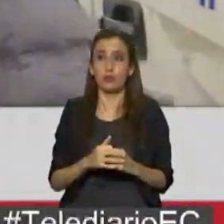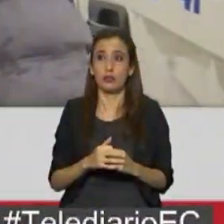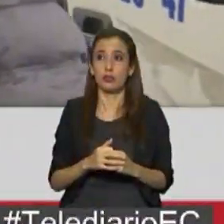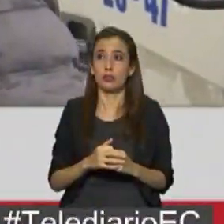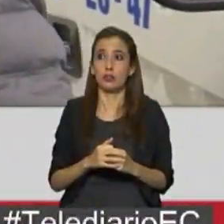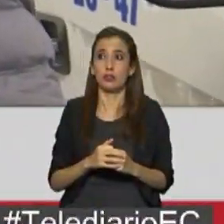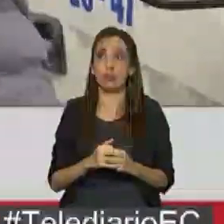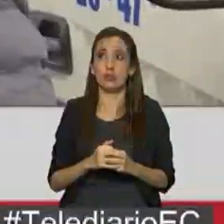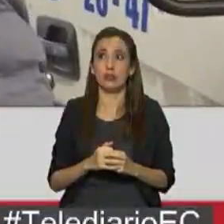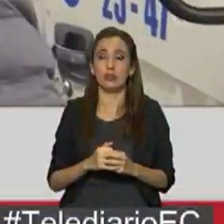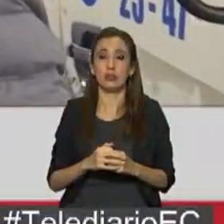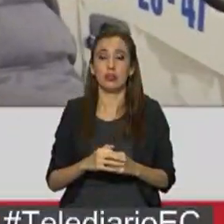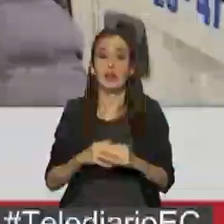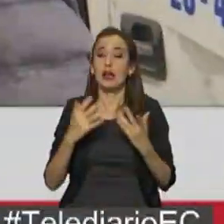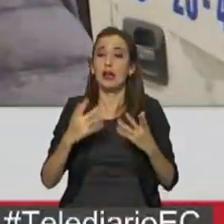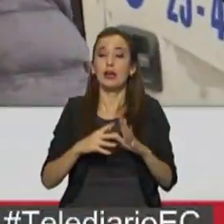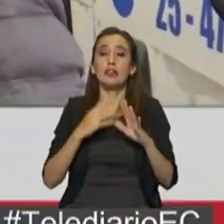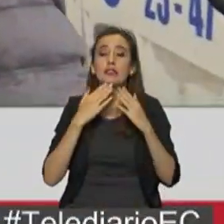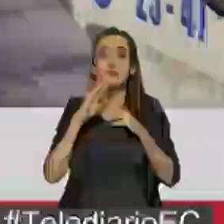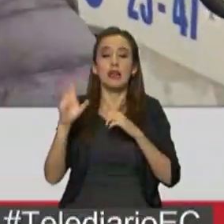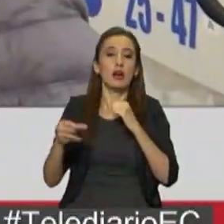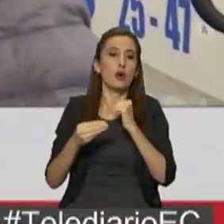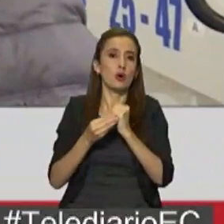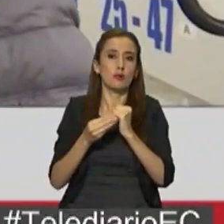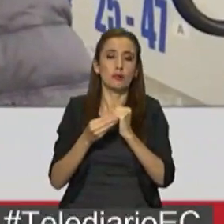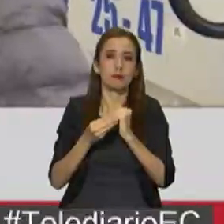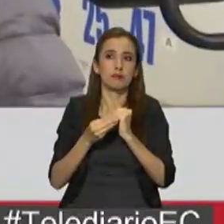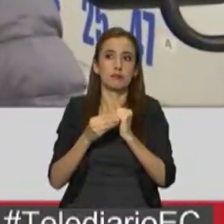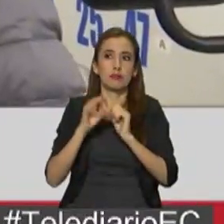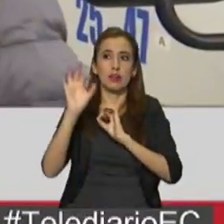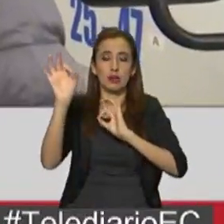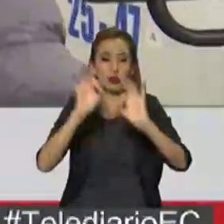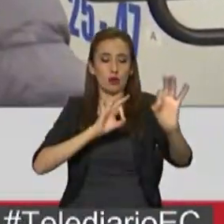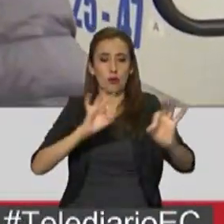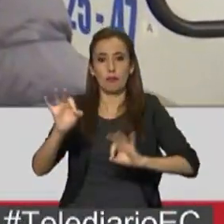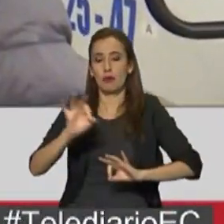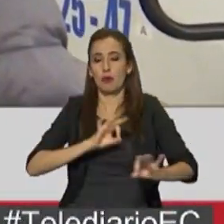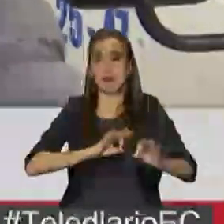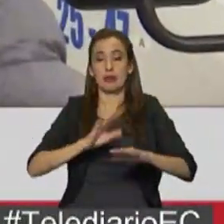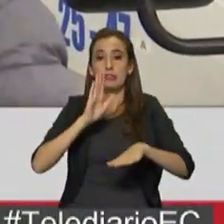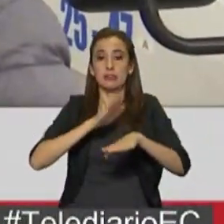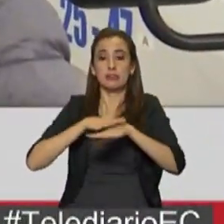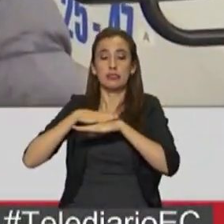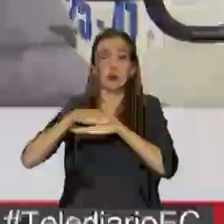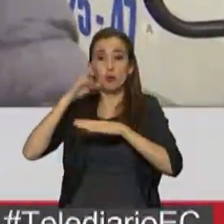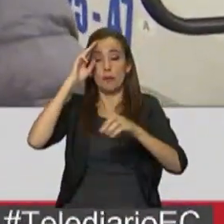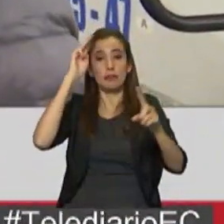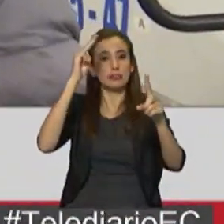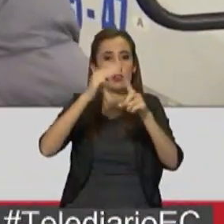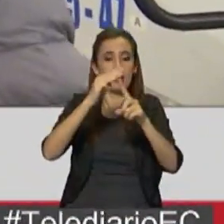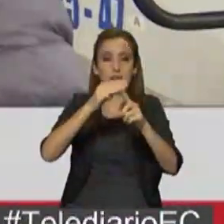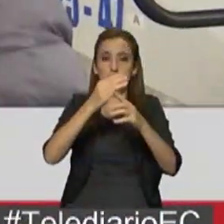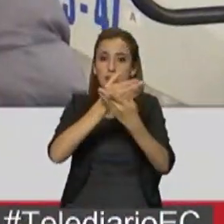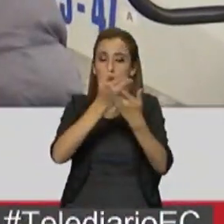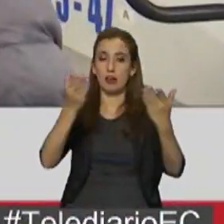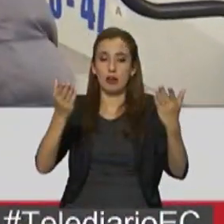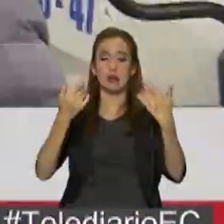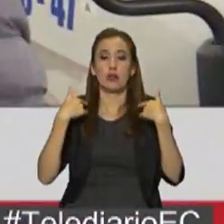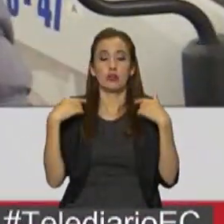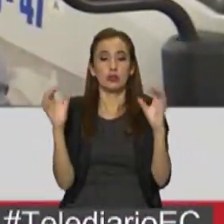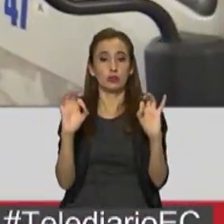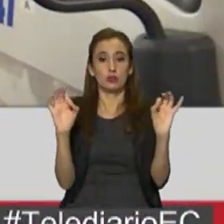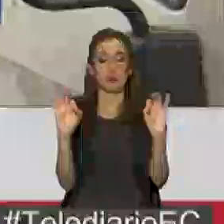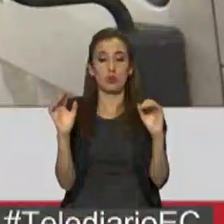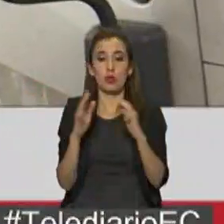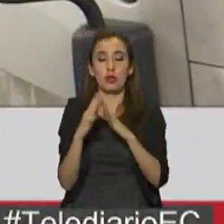problema que suma la situación de la pandemia no eso es algo que debemos tomar en cuenta y hacer un llamado a la población para que no deje de